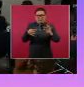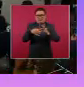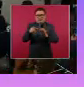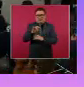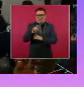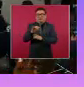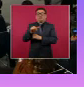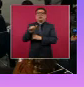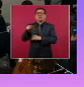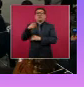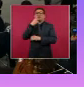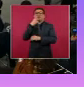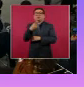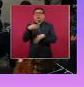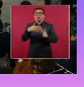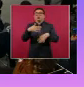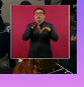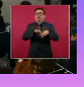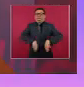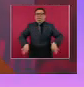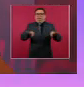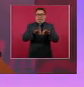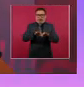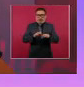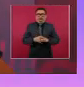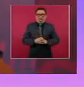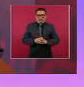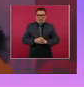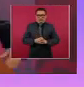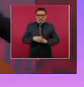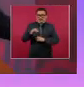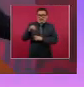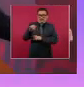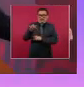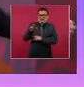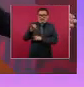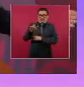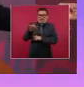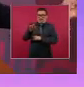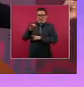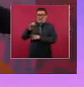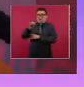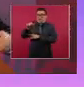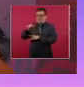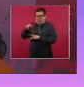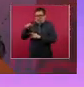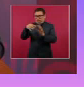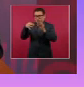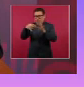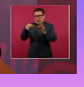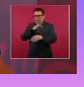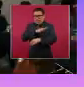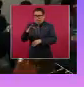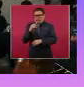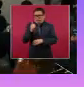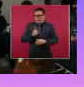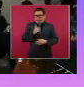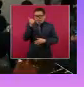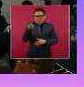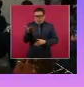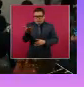Laida es importantísimo. María Luisa nos puede explicar, ¿te parece?